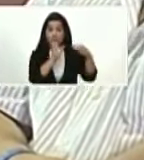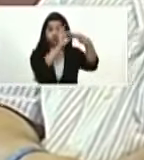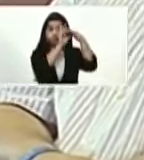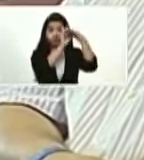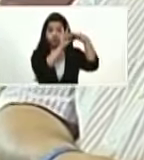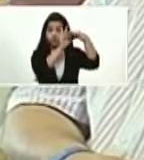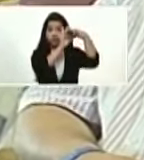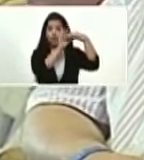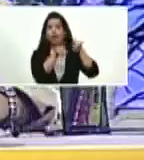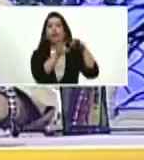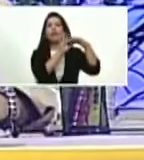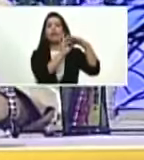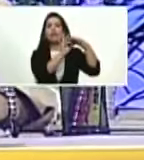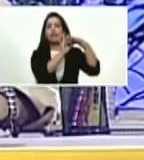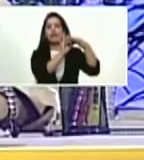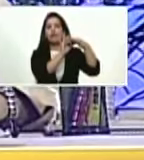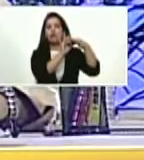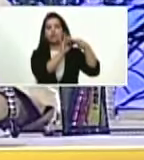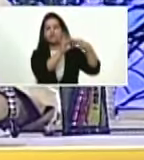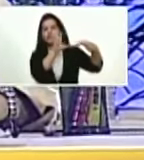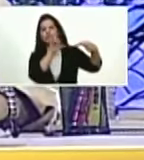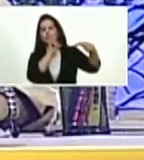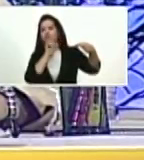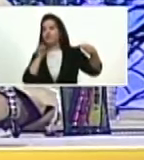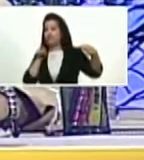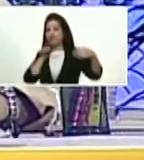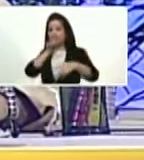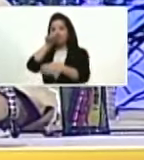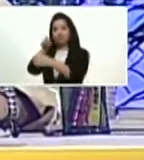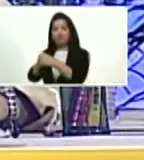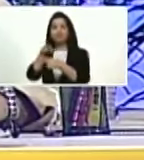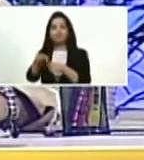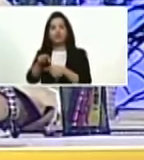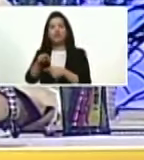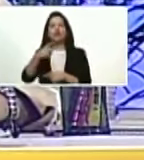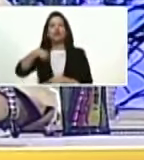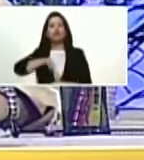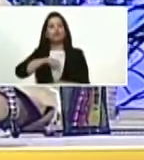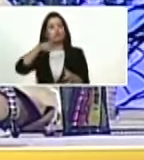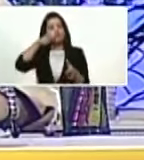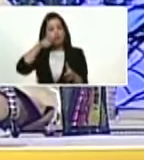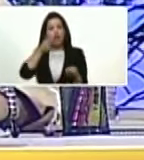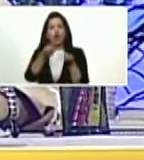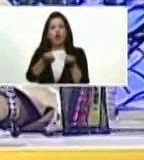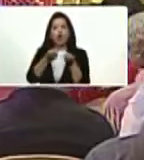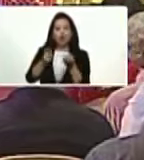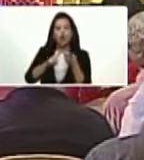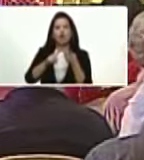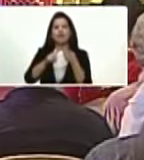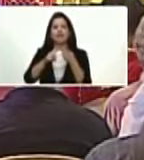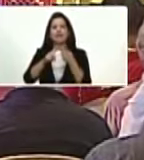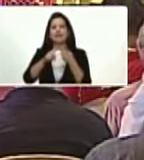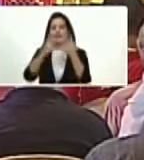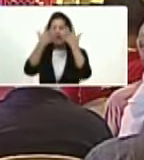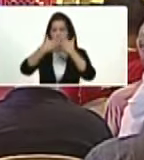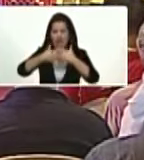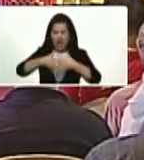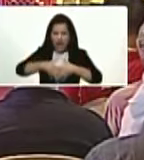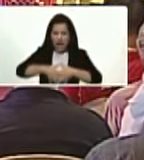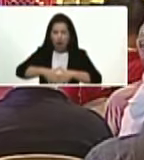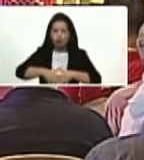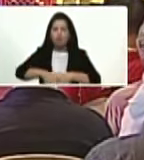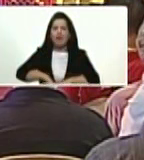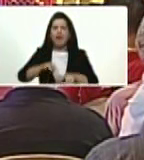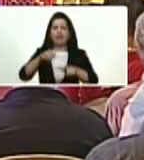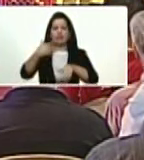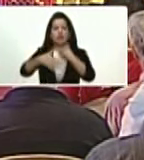¿cómo lo pudiéramos llamar? Informático, tecnológico. Supervisorio de control y automatización de los procesos industriales. De PDVSA,